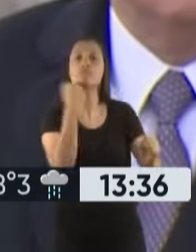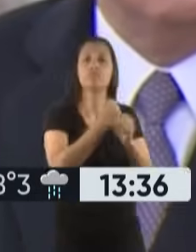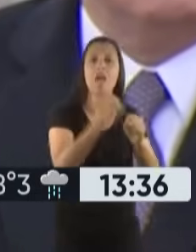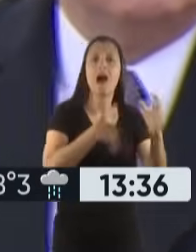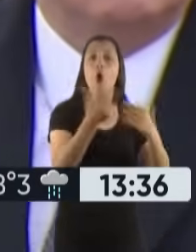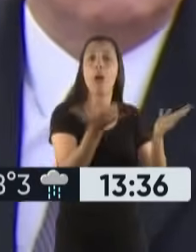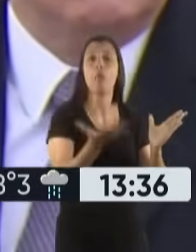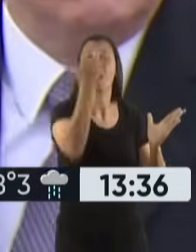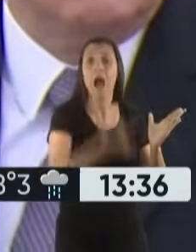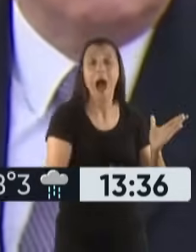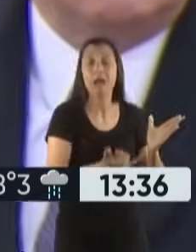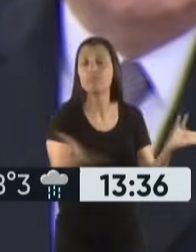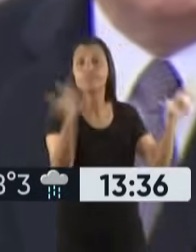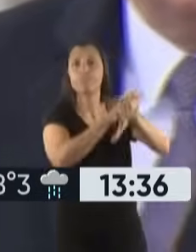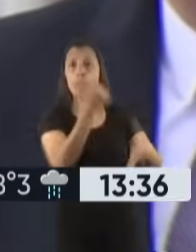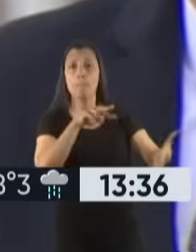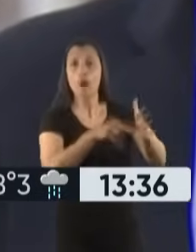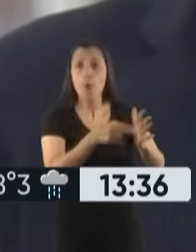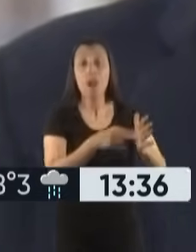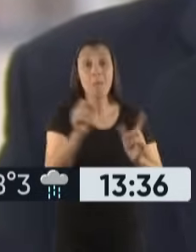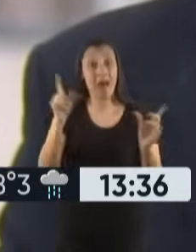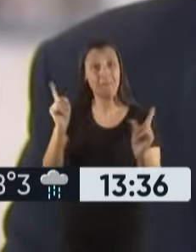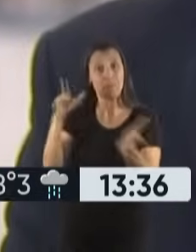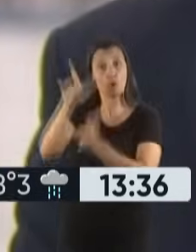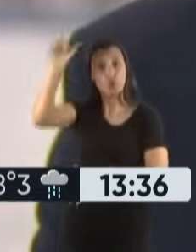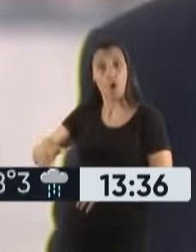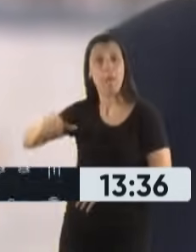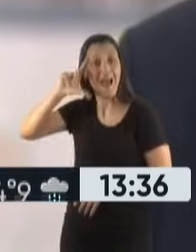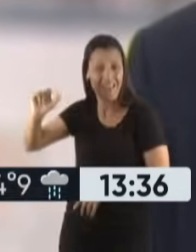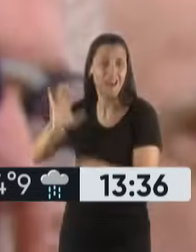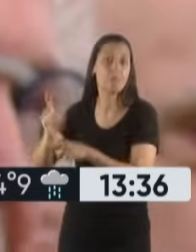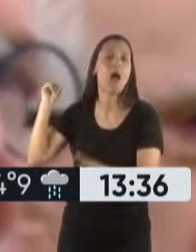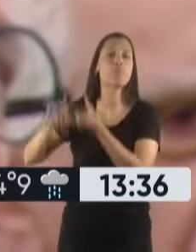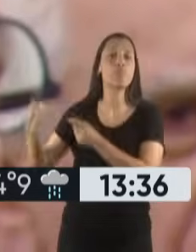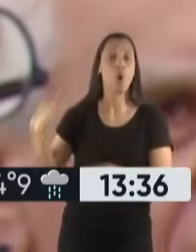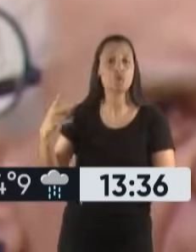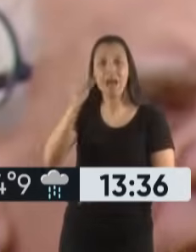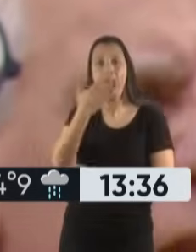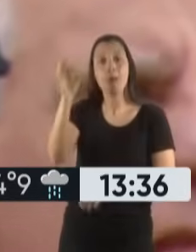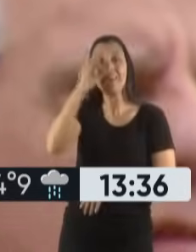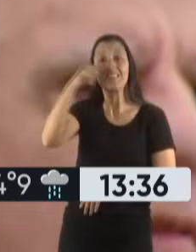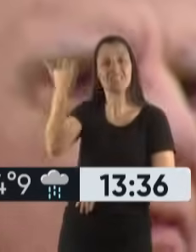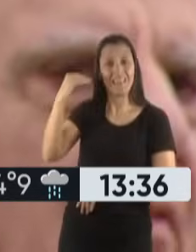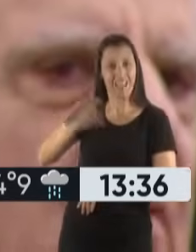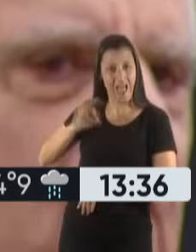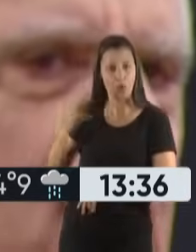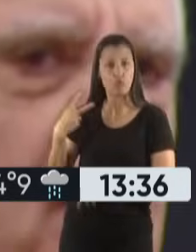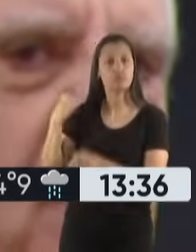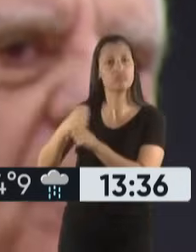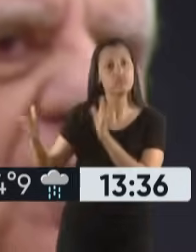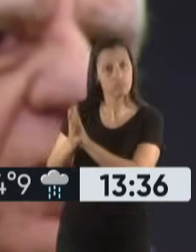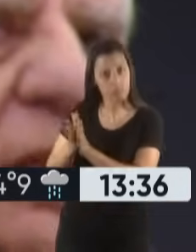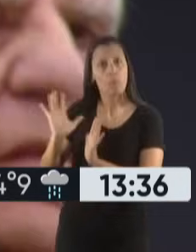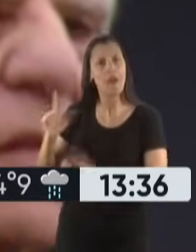tuvo Malena, realmente más allá de ser mi compañera de vida hace 27 años, me llena de orgullo porque